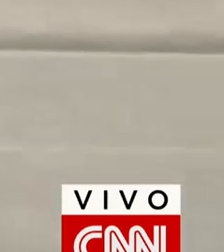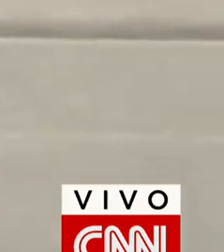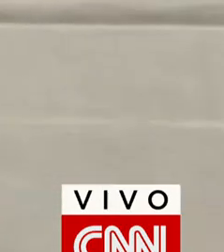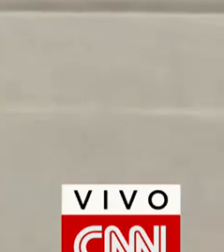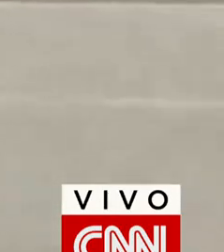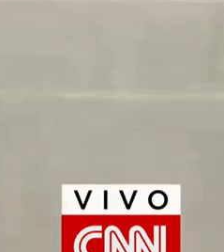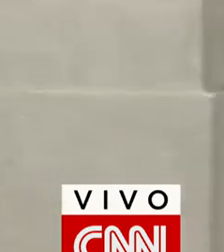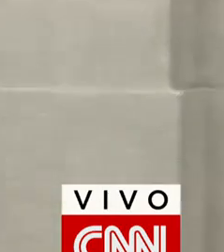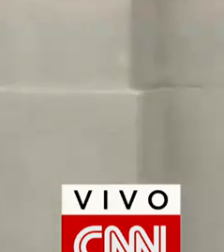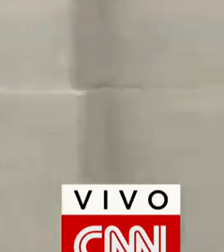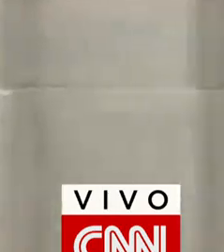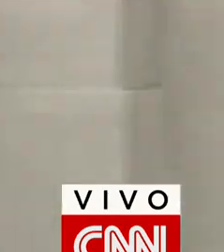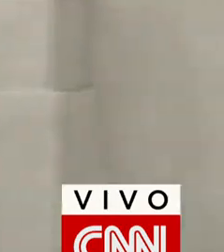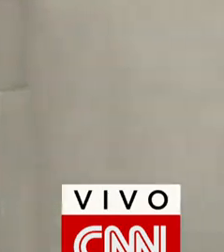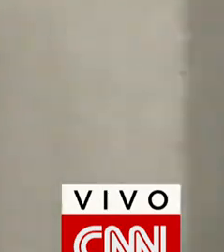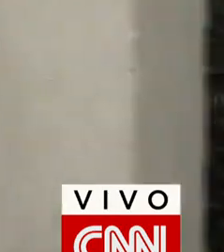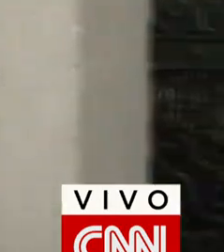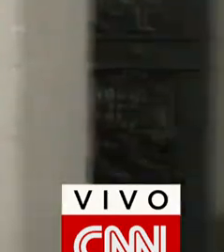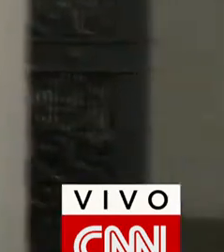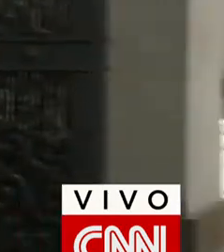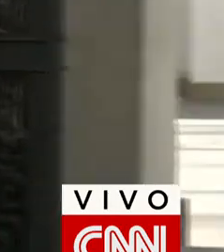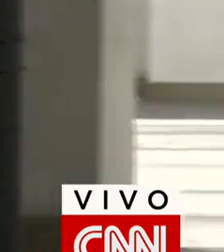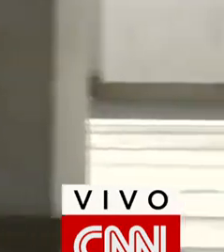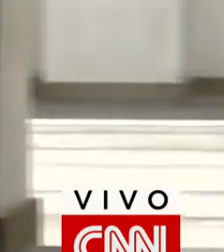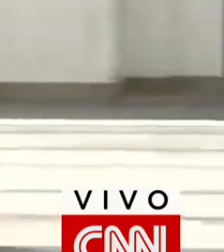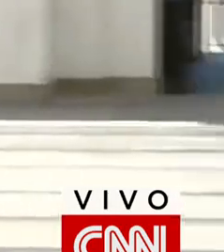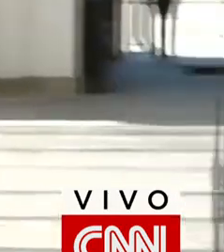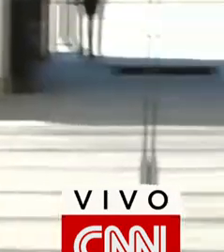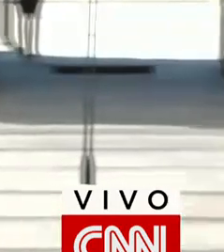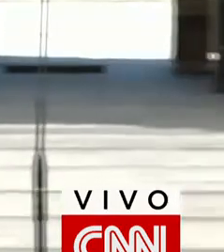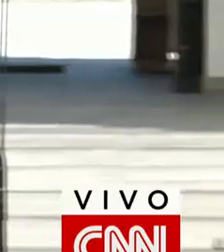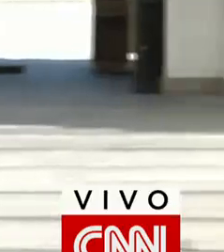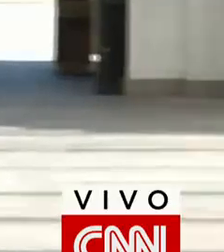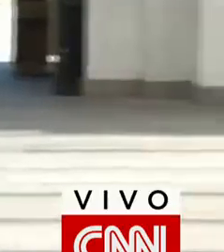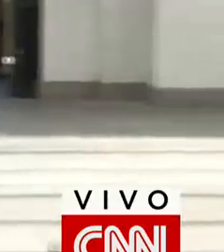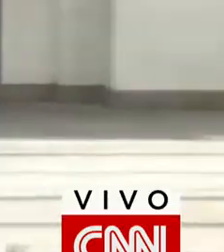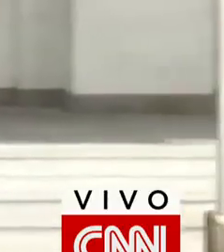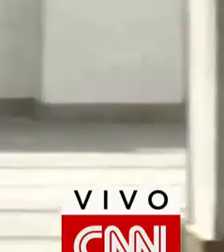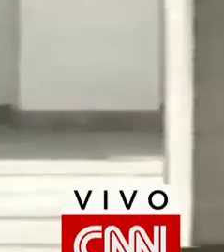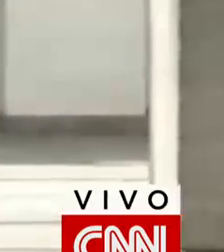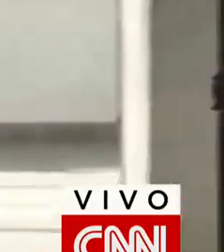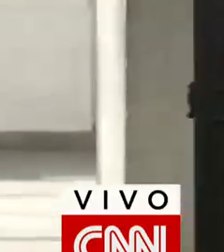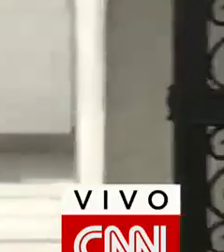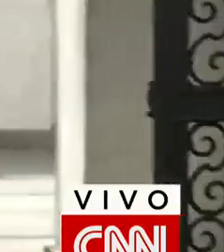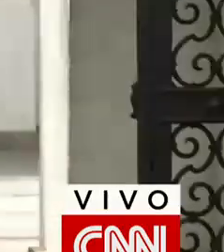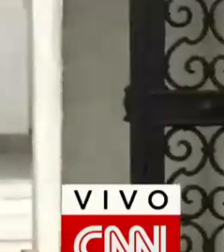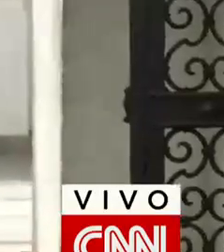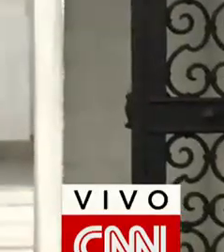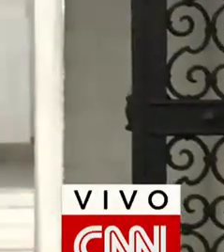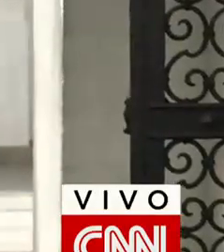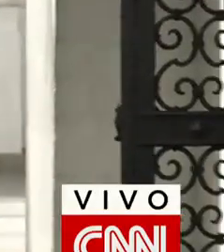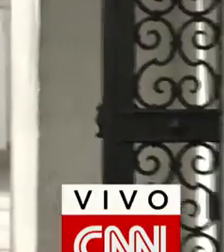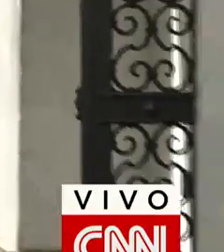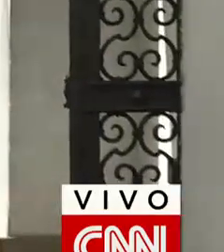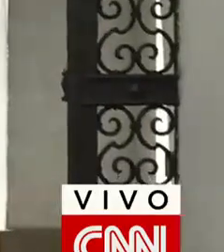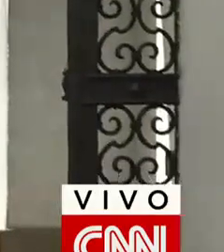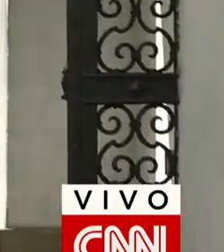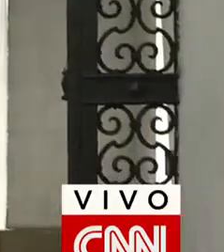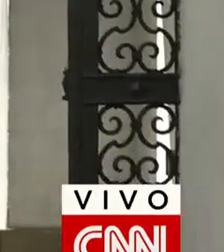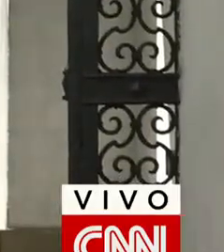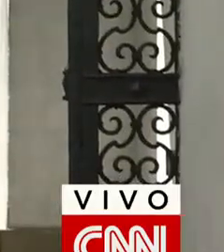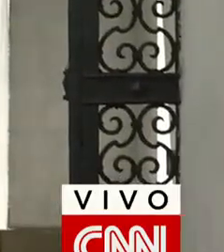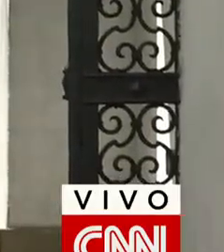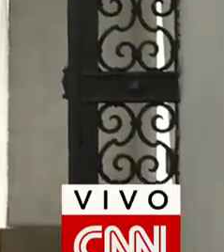vamos inmediatamente al Palacio de Gobierno porque el presidente Sebastián Piñera ha decidido dejar su oficina para dirigirse al país.